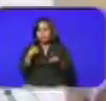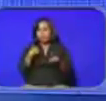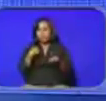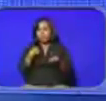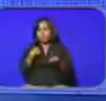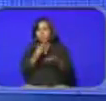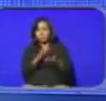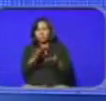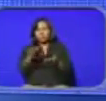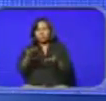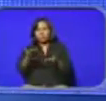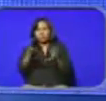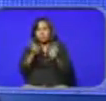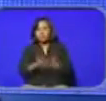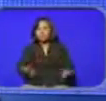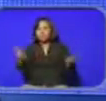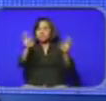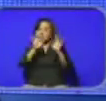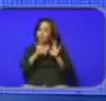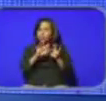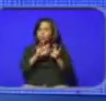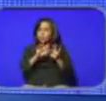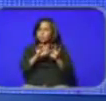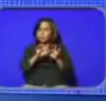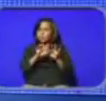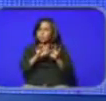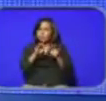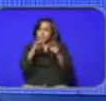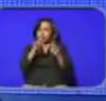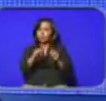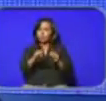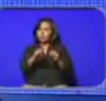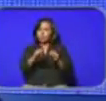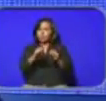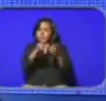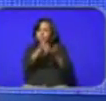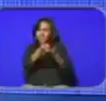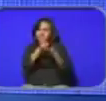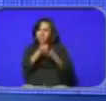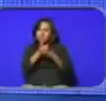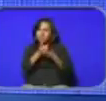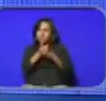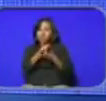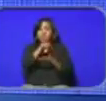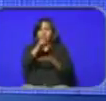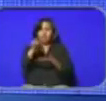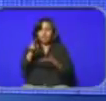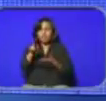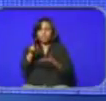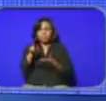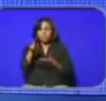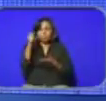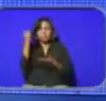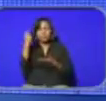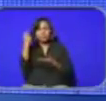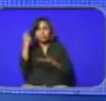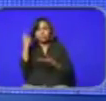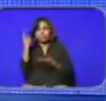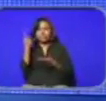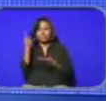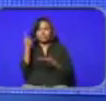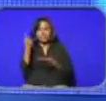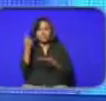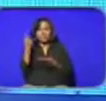esa estructura curricular que implantó Singapur. Singapur se dio cuenta muy temprano que, por ejemplo, ellos son una